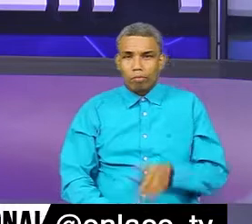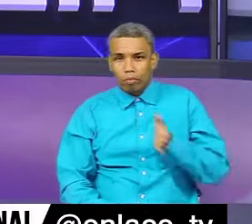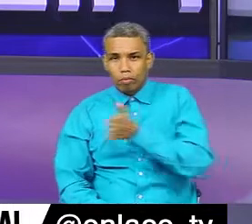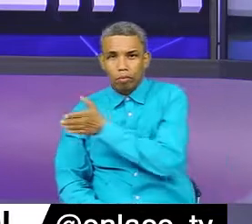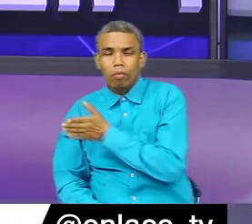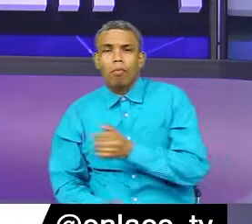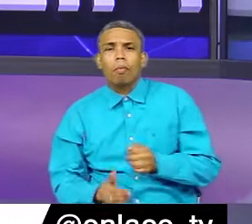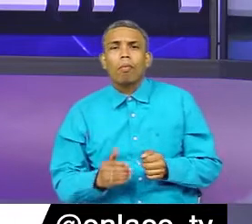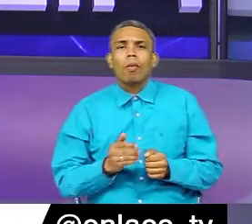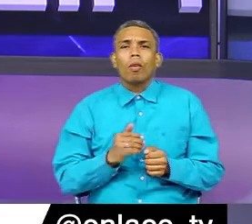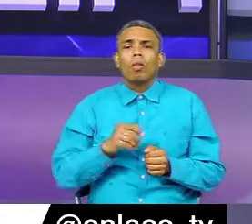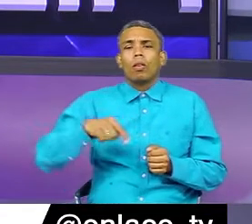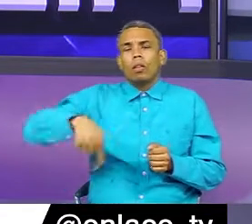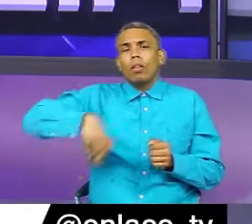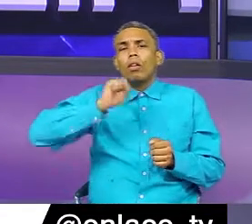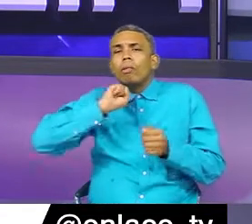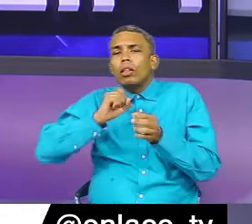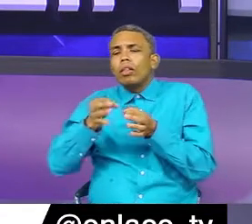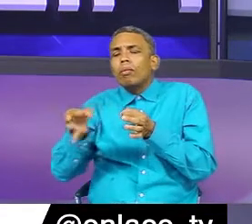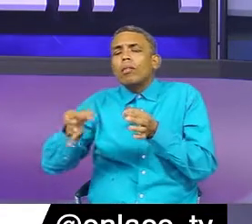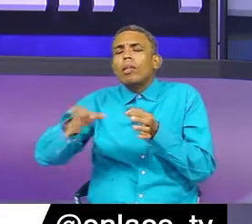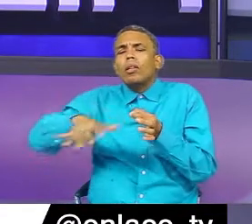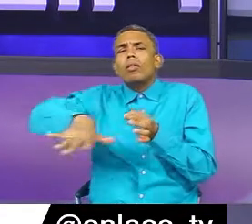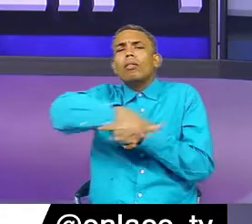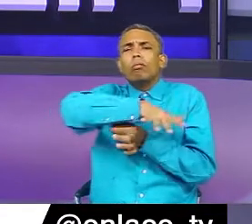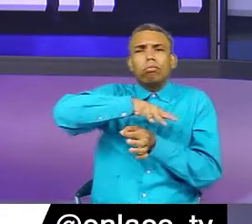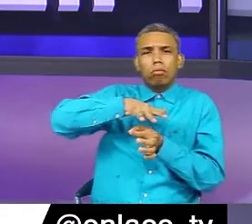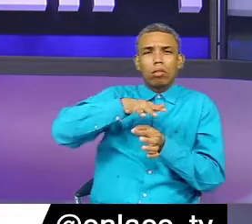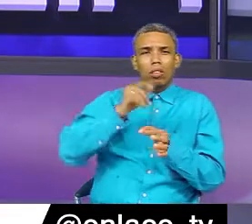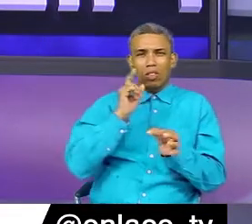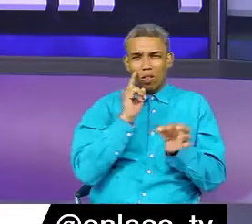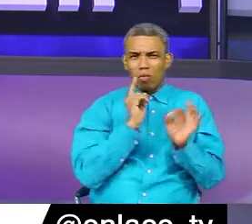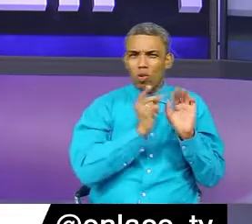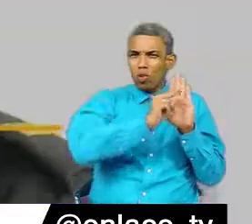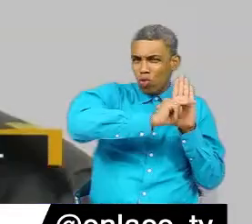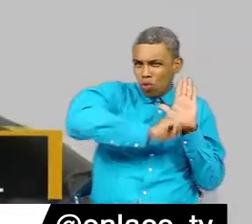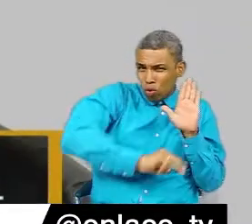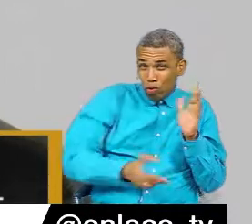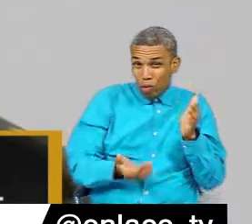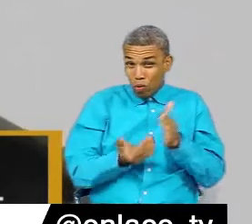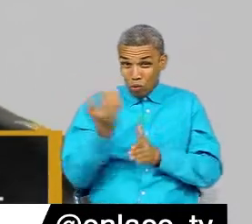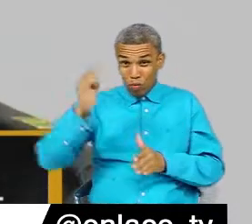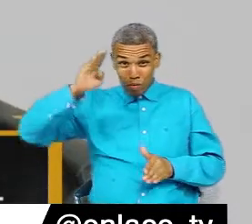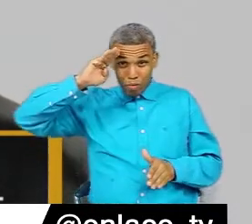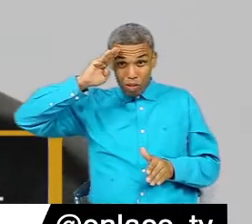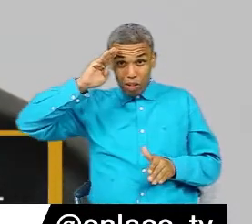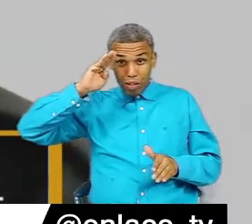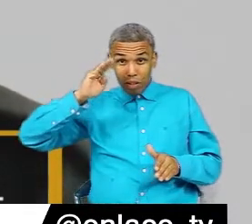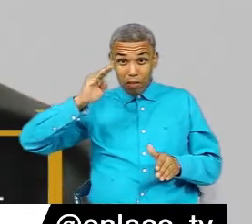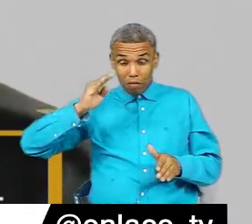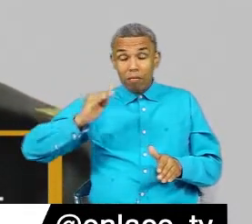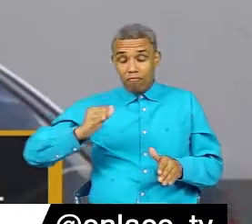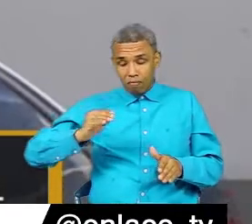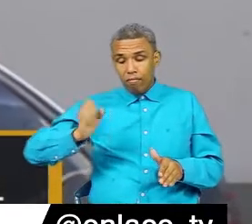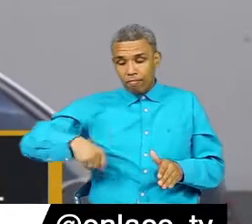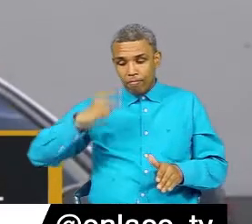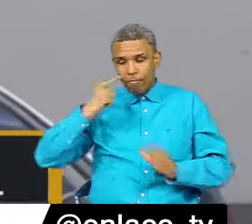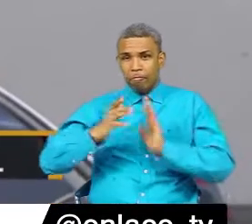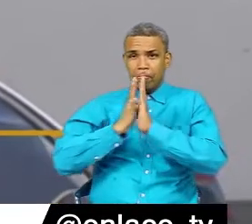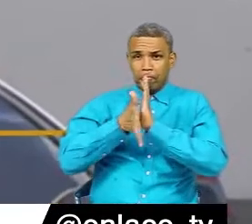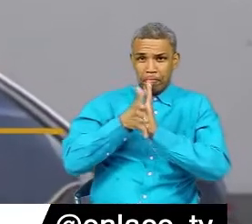Medio a partir de hoy inició la socialización del nuevo Código Nacional de Policía. El teniente Luis Alberto Ledesma Reyes, asesor jurídico del